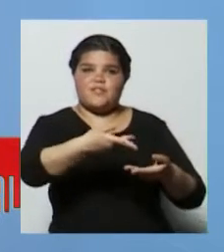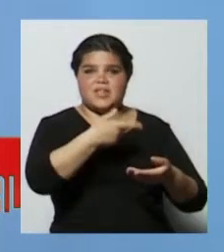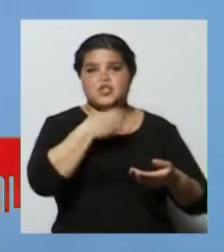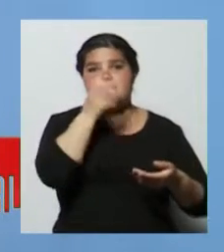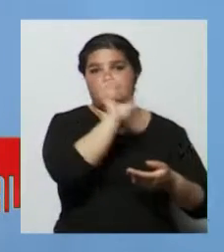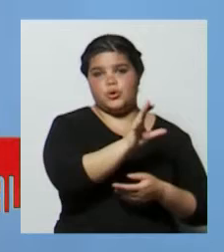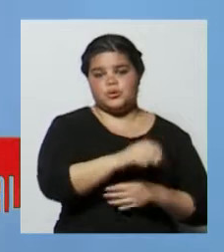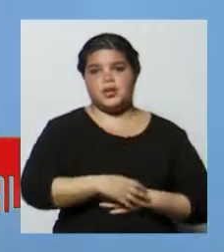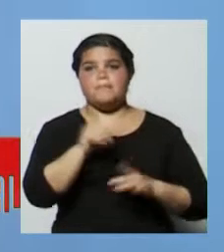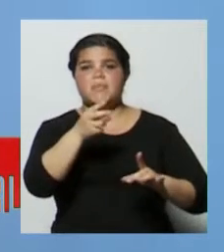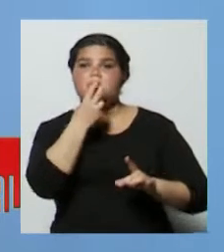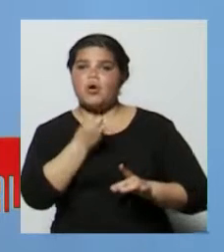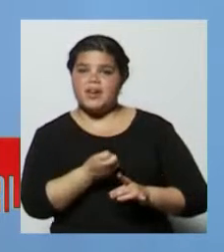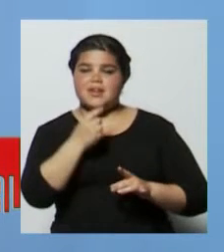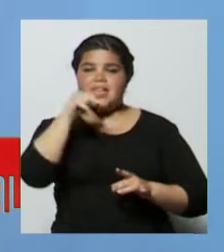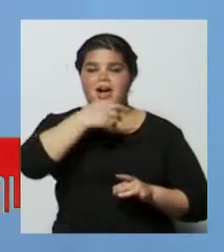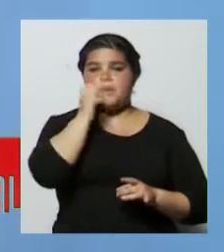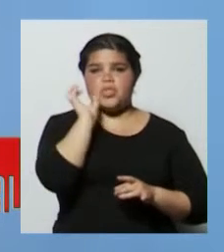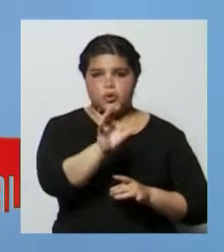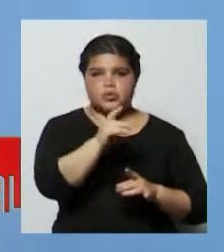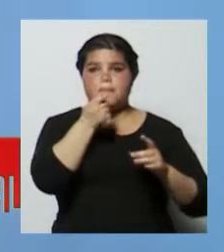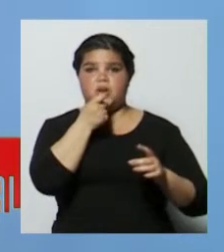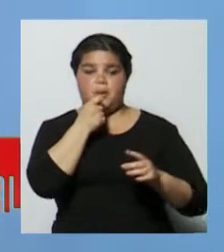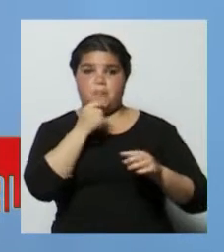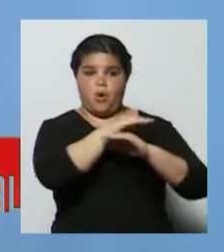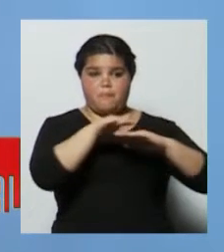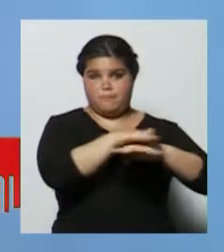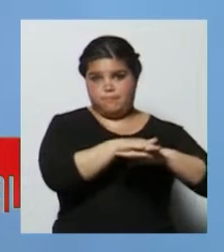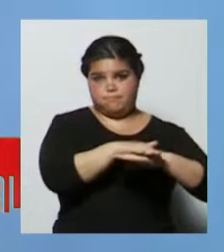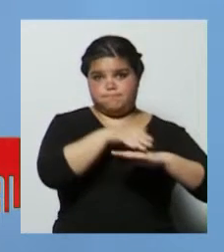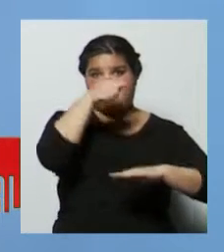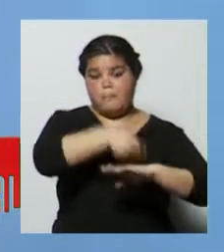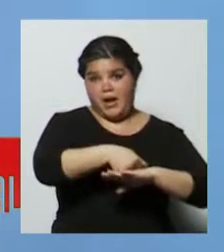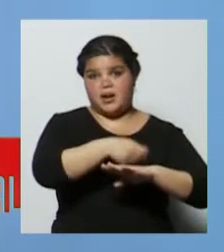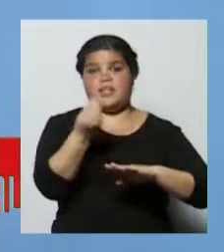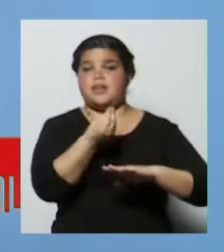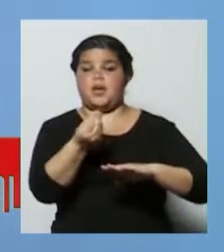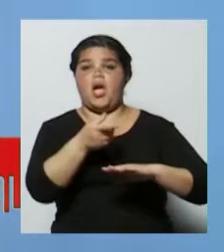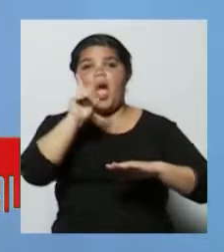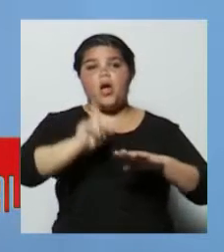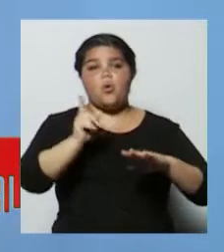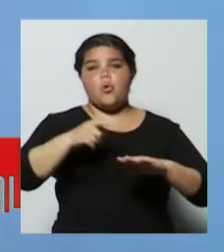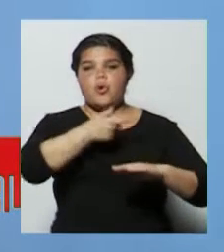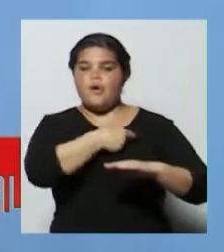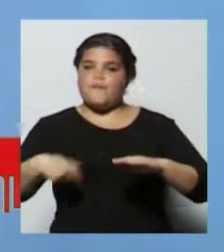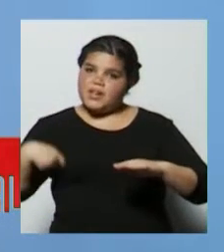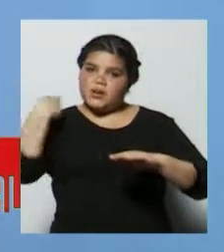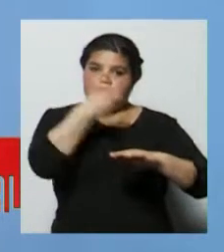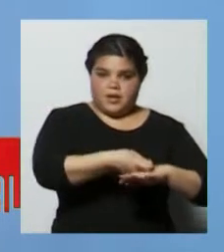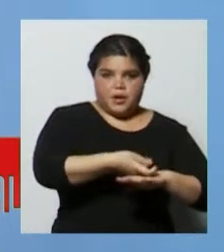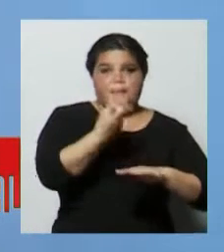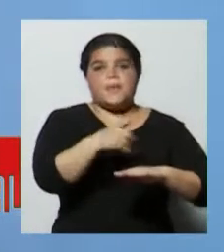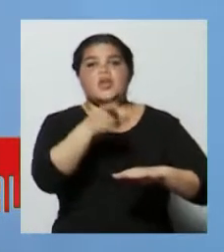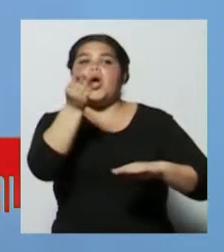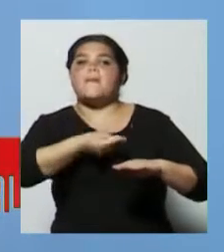tarifa eléctrica acá en Mendoza, en donde está la tarifa baja, porque hay subsidios por parte del gobierno, pero la empresa que dice,